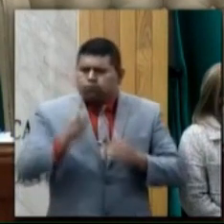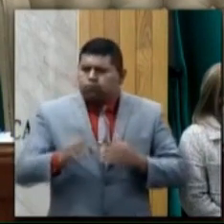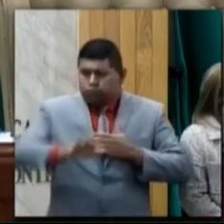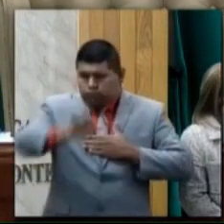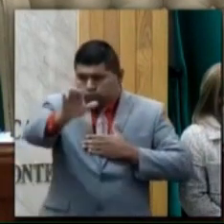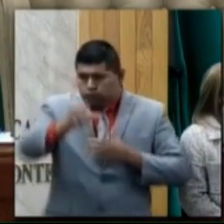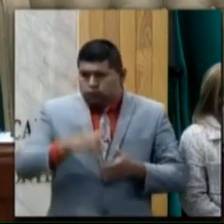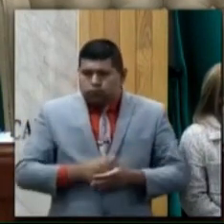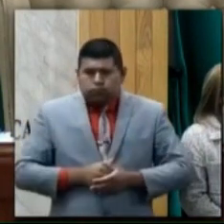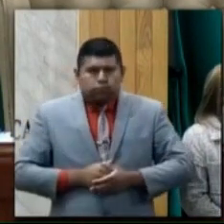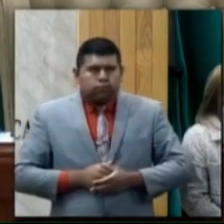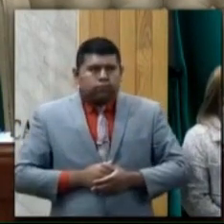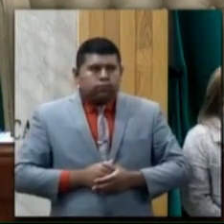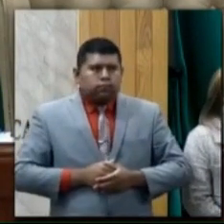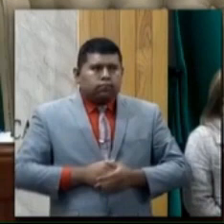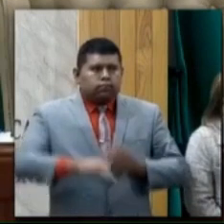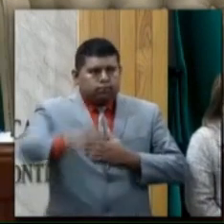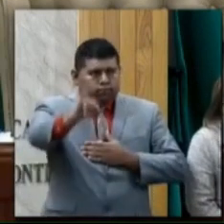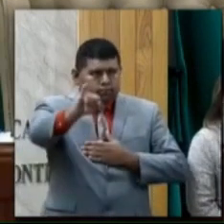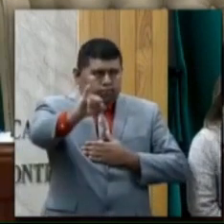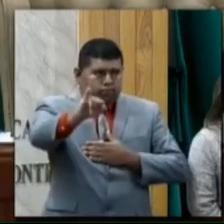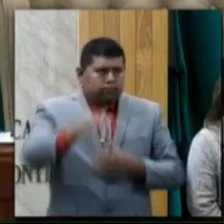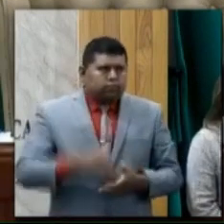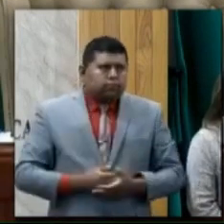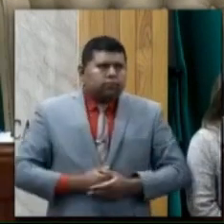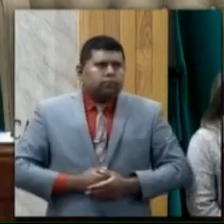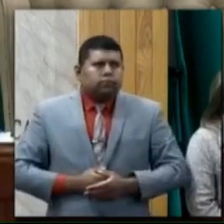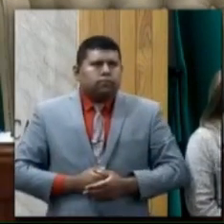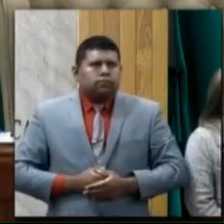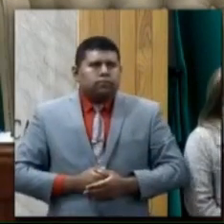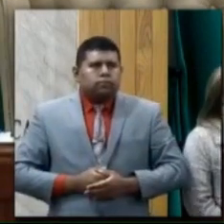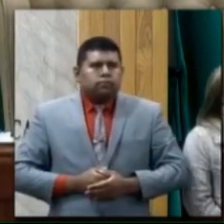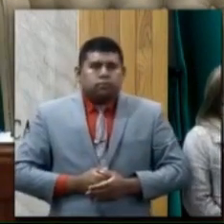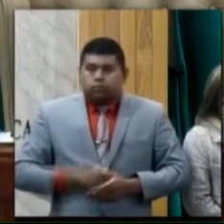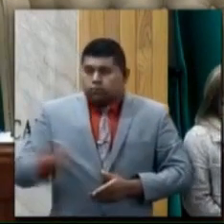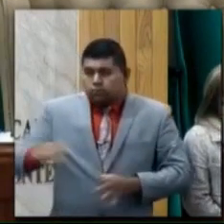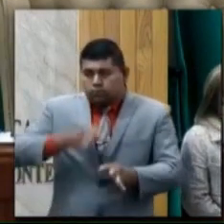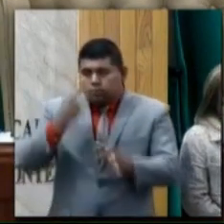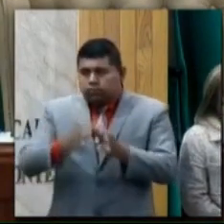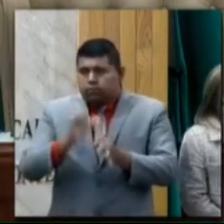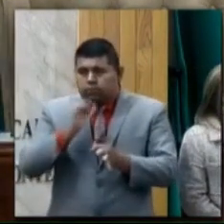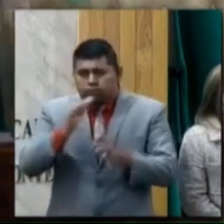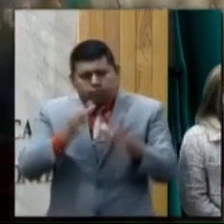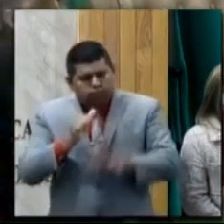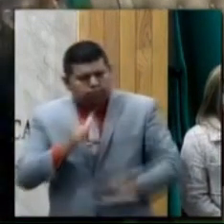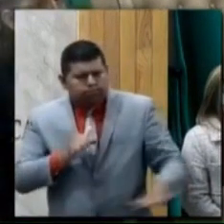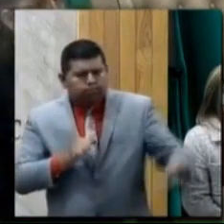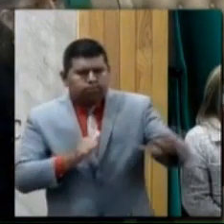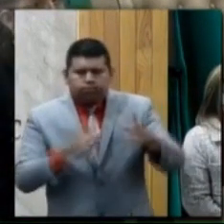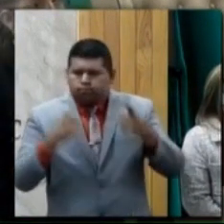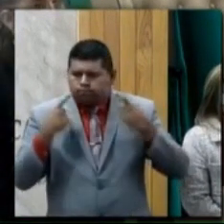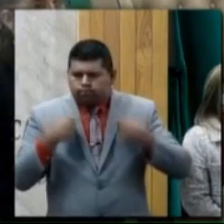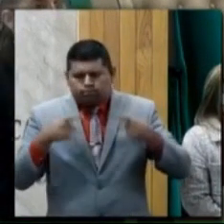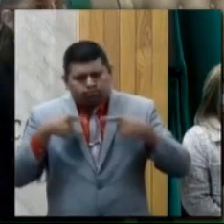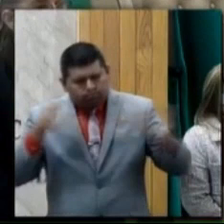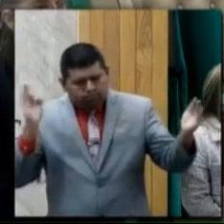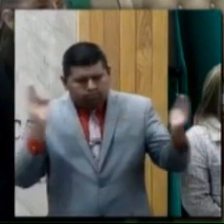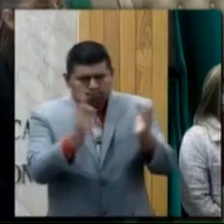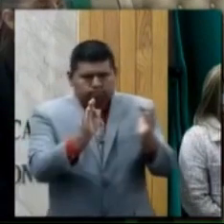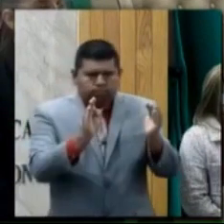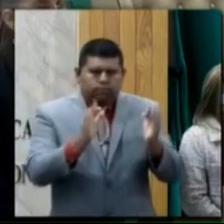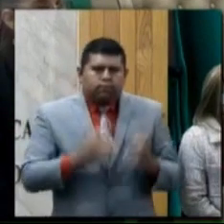Nayarit? Sí, protesto. Si así no lo hiciera, que el